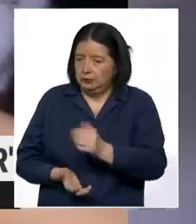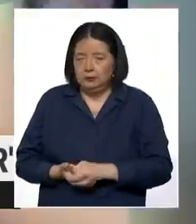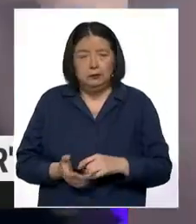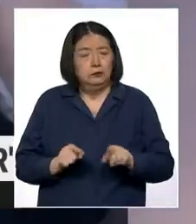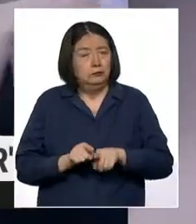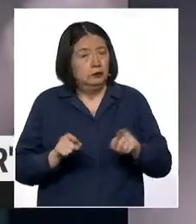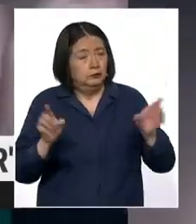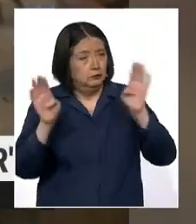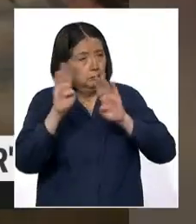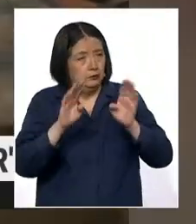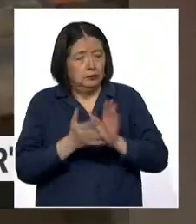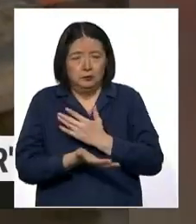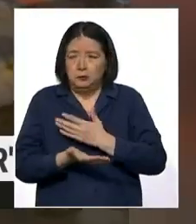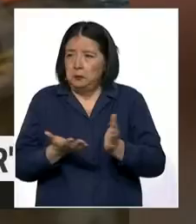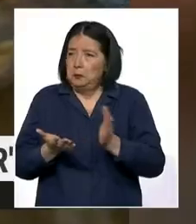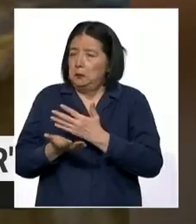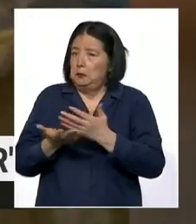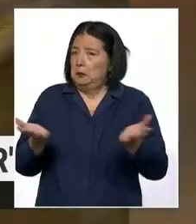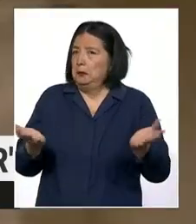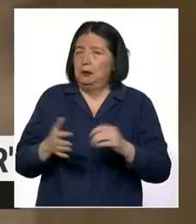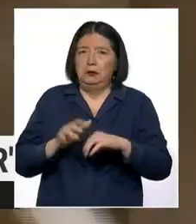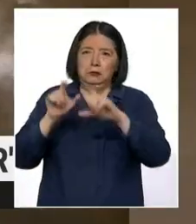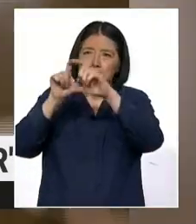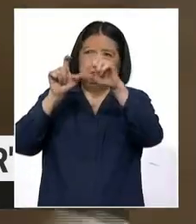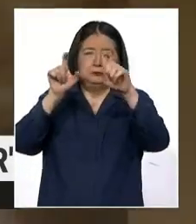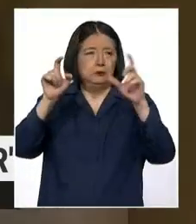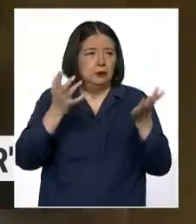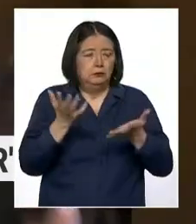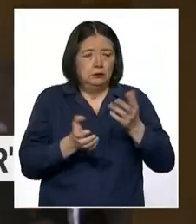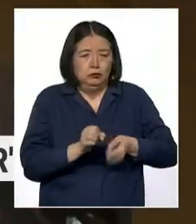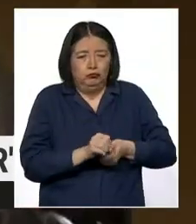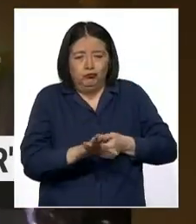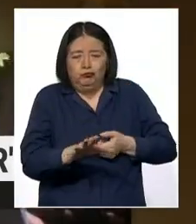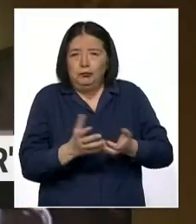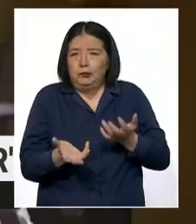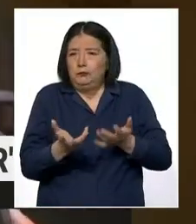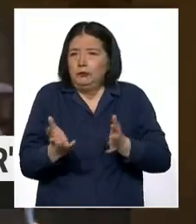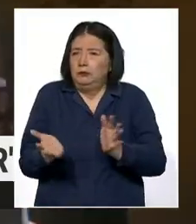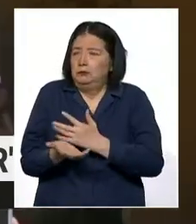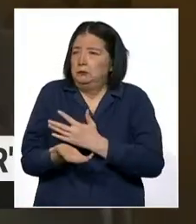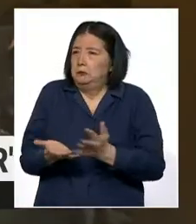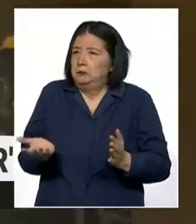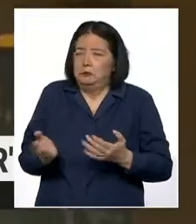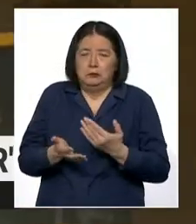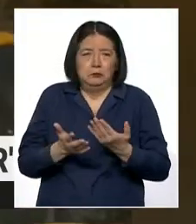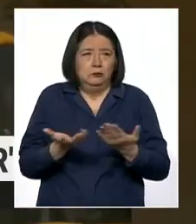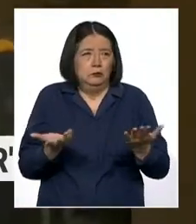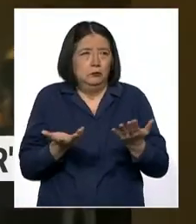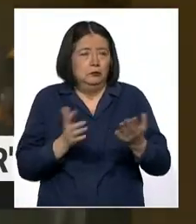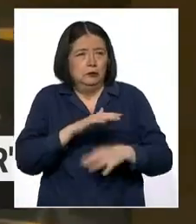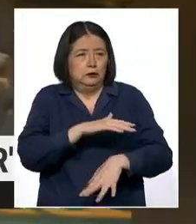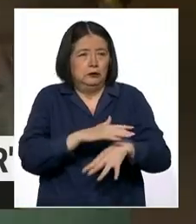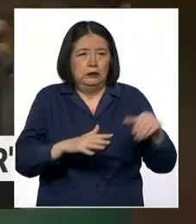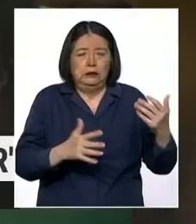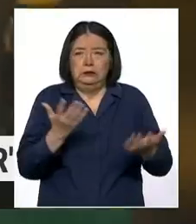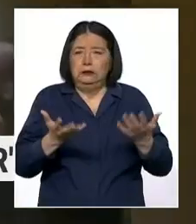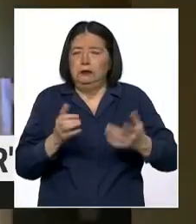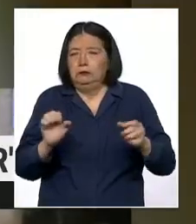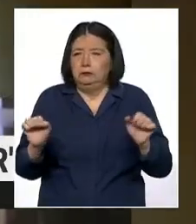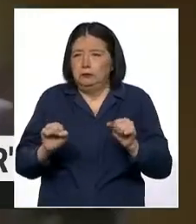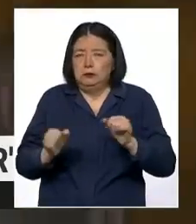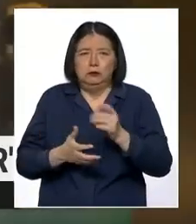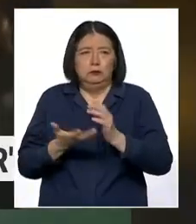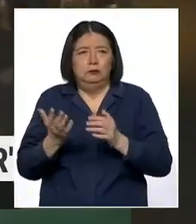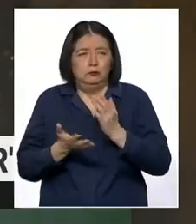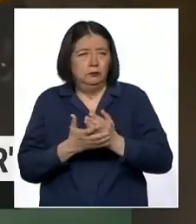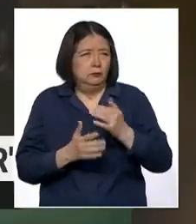la preocupación de que no hay señalización, posiblemente no tengan extintores, una salida para evacuación en caso de algún problema, algún sismo. Vemos acá